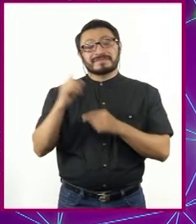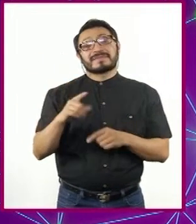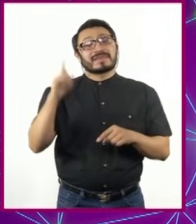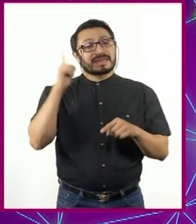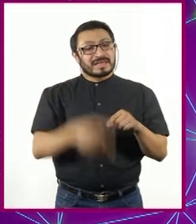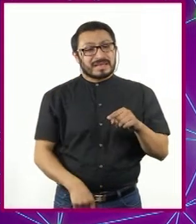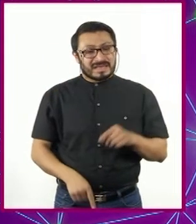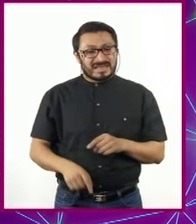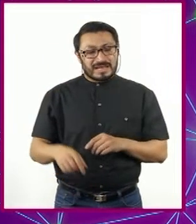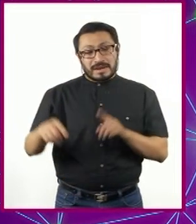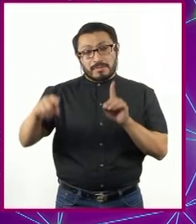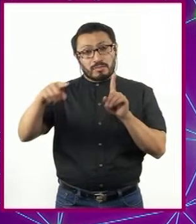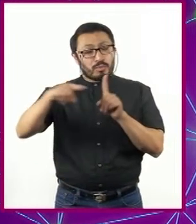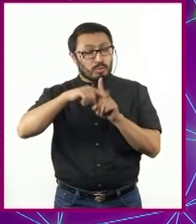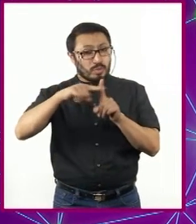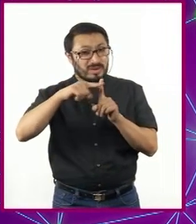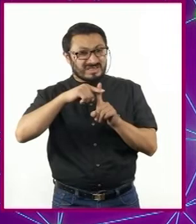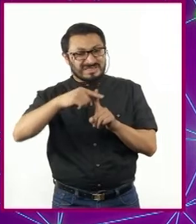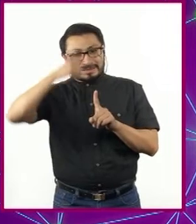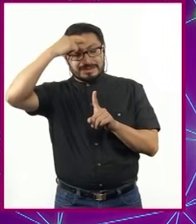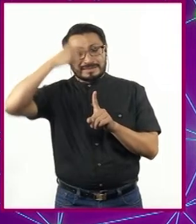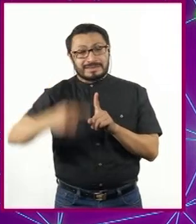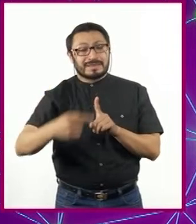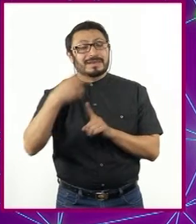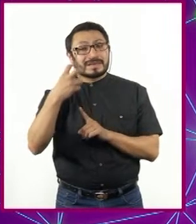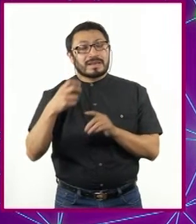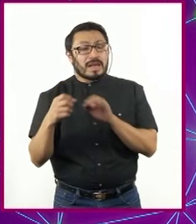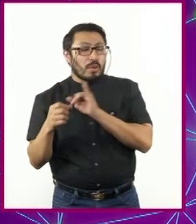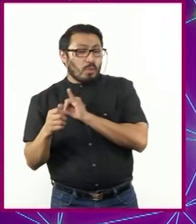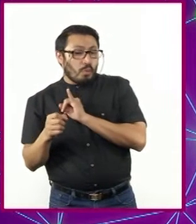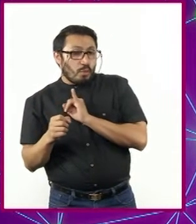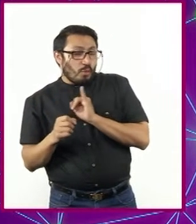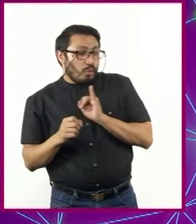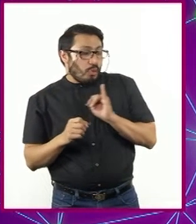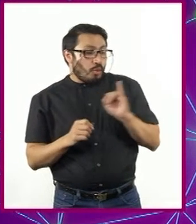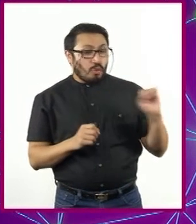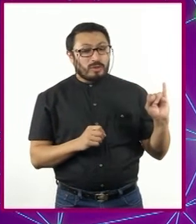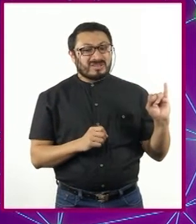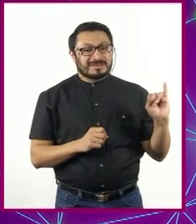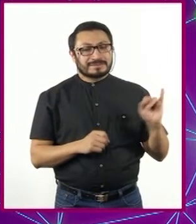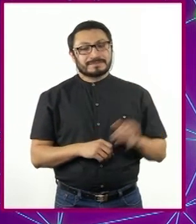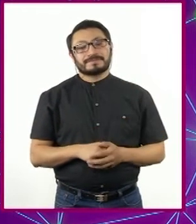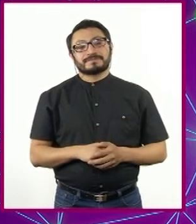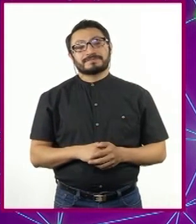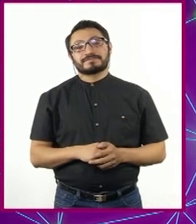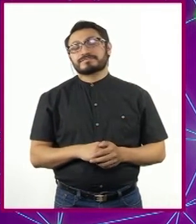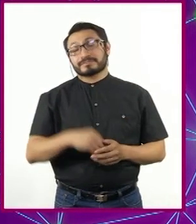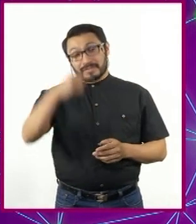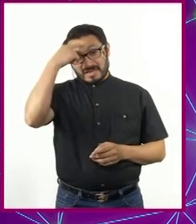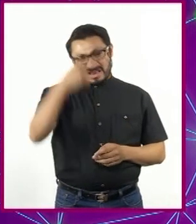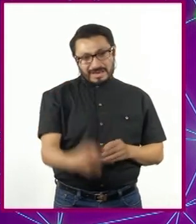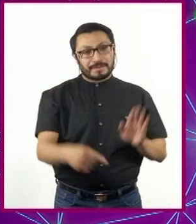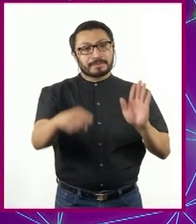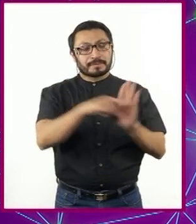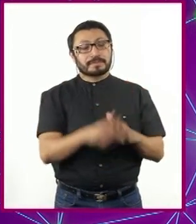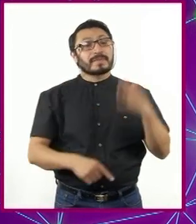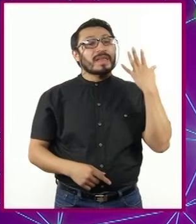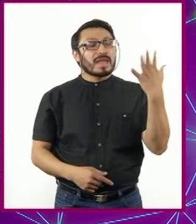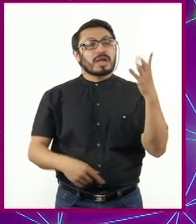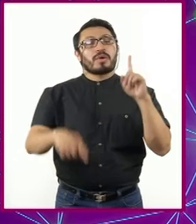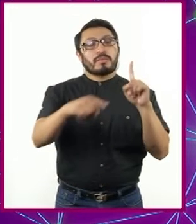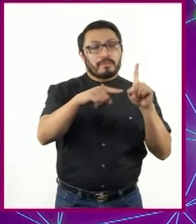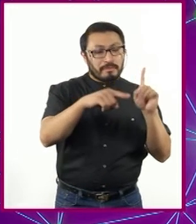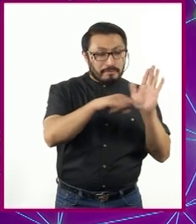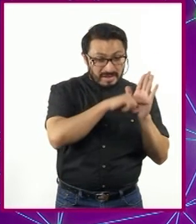una cantidad positiva. Para eso nos movemos a la izquierda. Para la sustracción 5